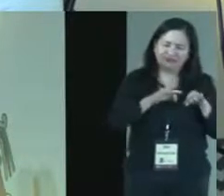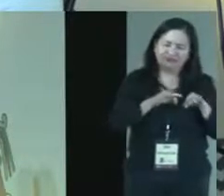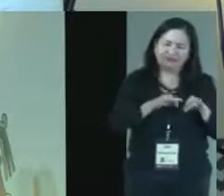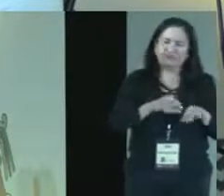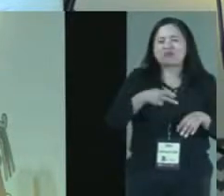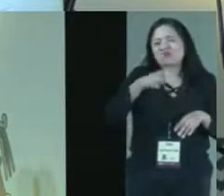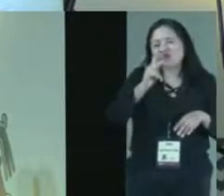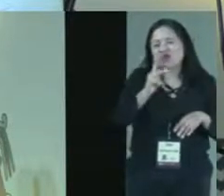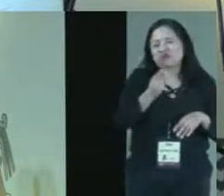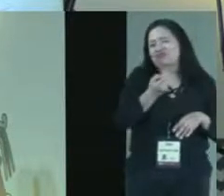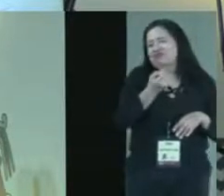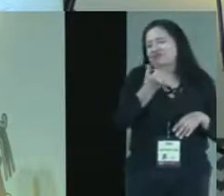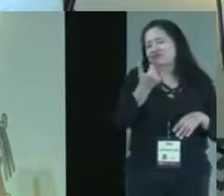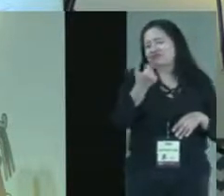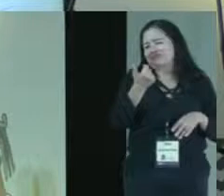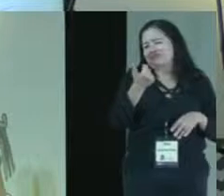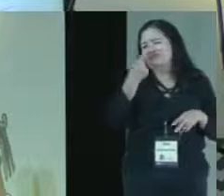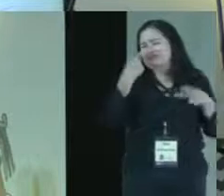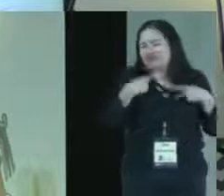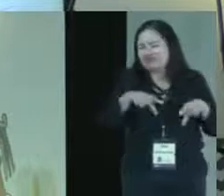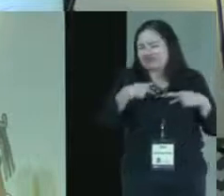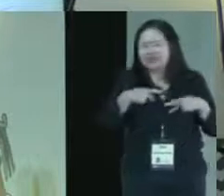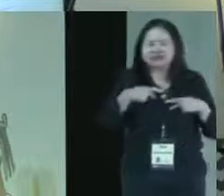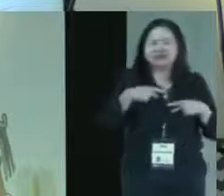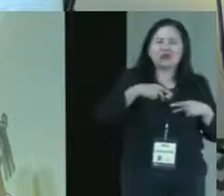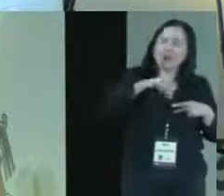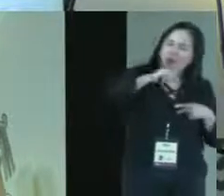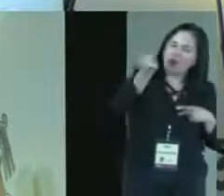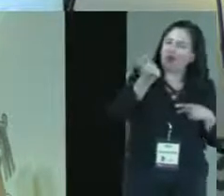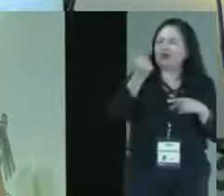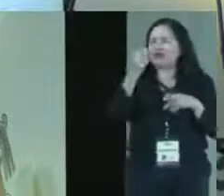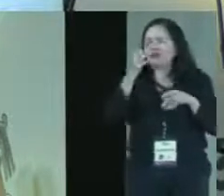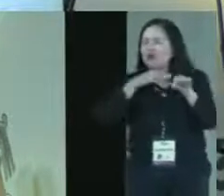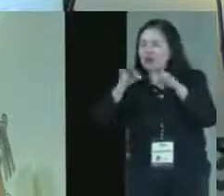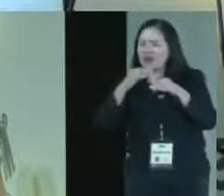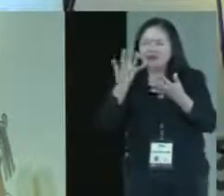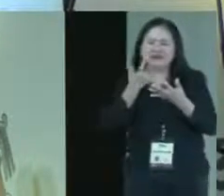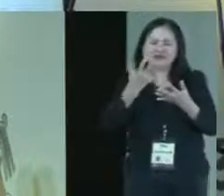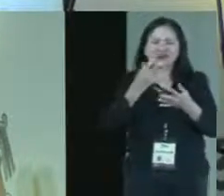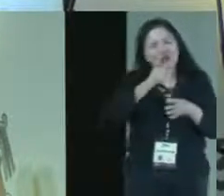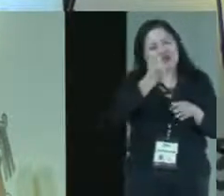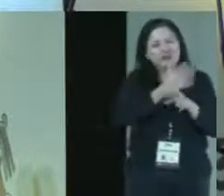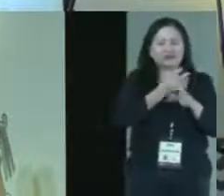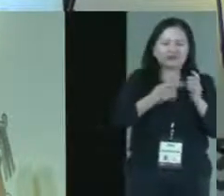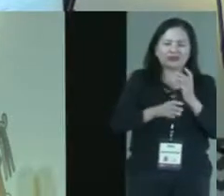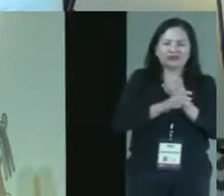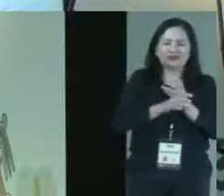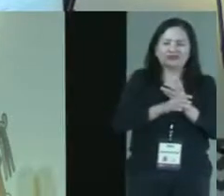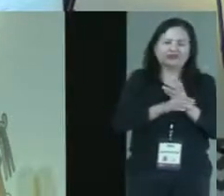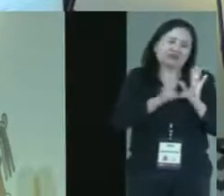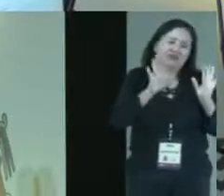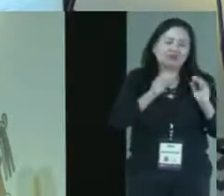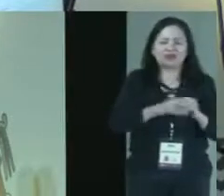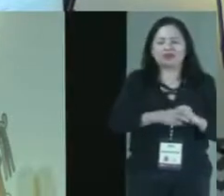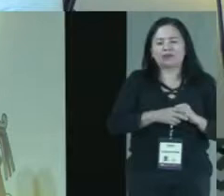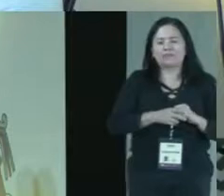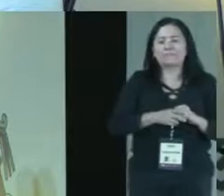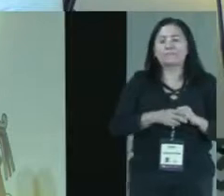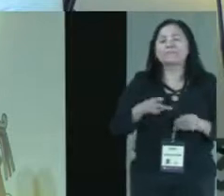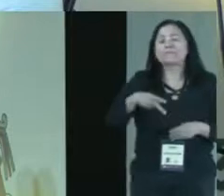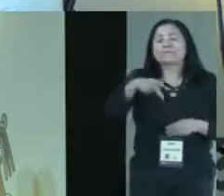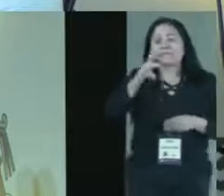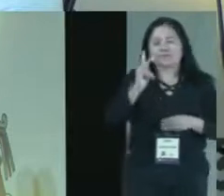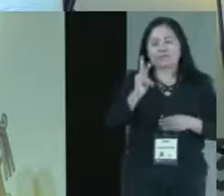de gente haciendo otro tipo de cosas y el trabajo emergía como un anexo. Ante